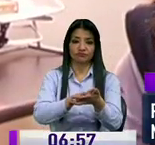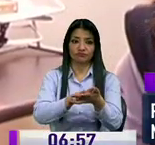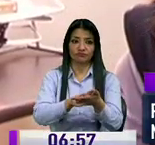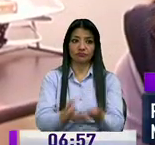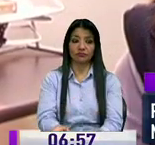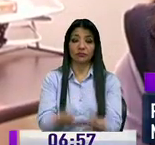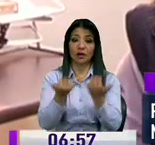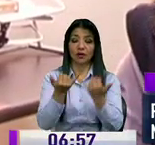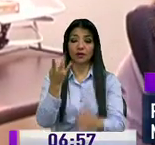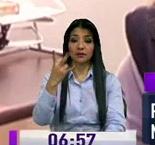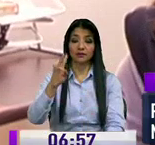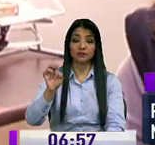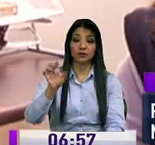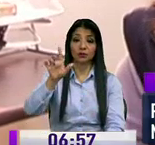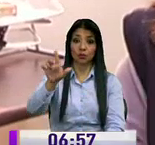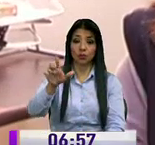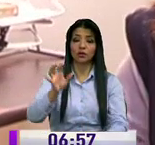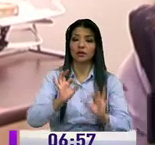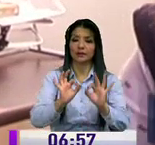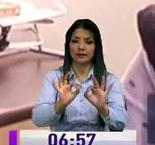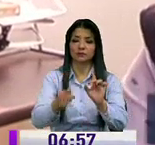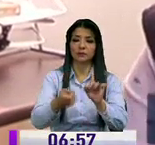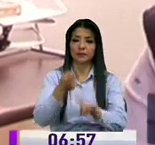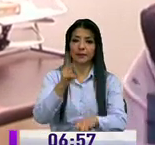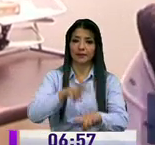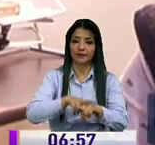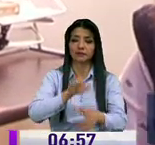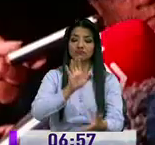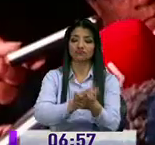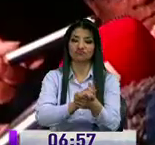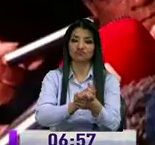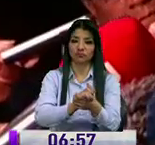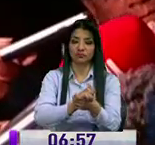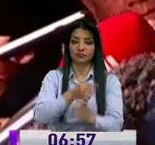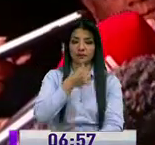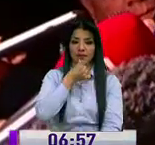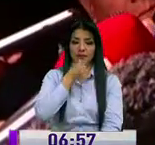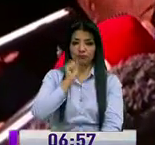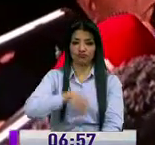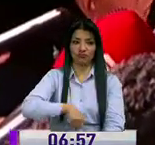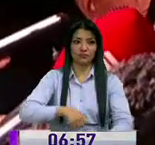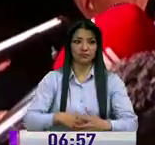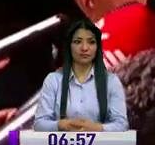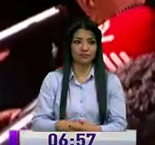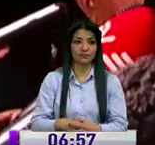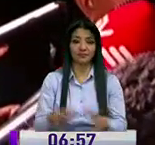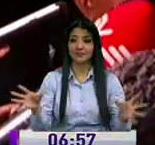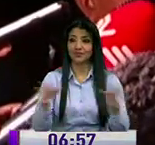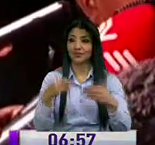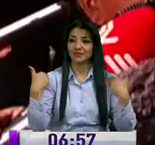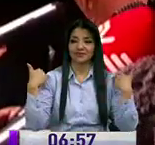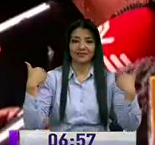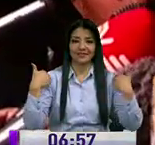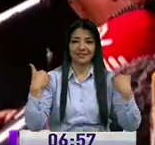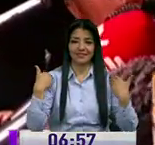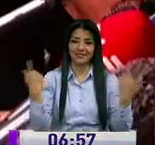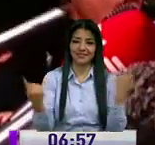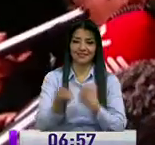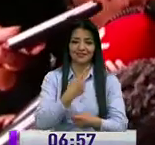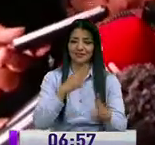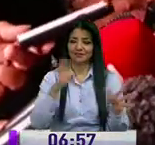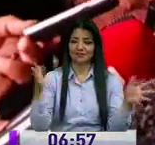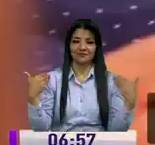de julio del presente año, se ha llevado a cabo el primer matrimonio igualitario. Es un día muy feliz para todos nosotros y nosotras porque